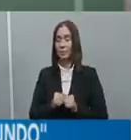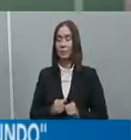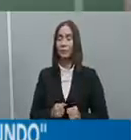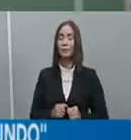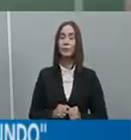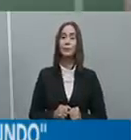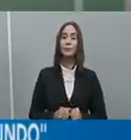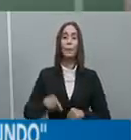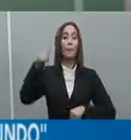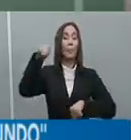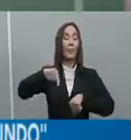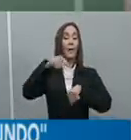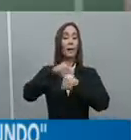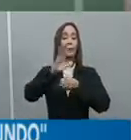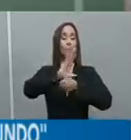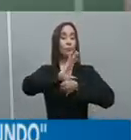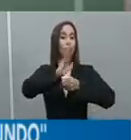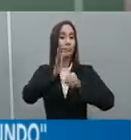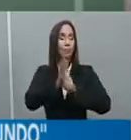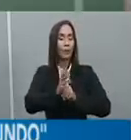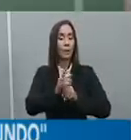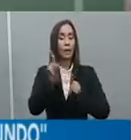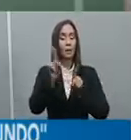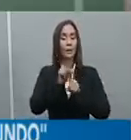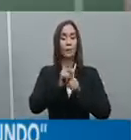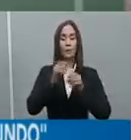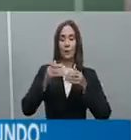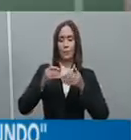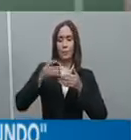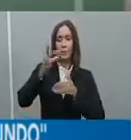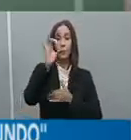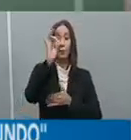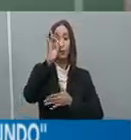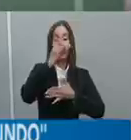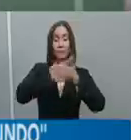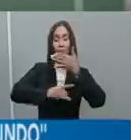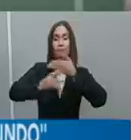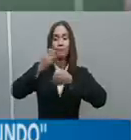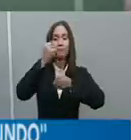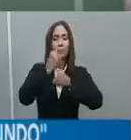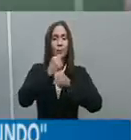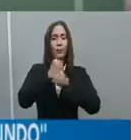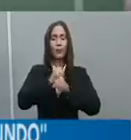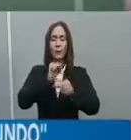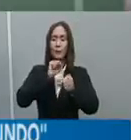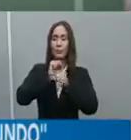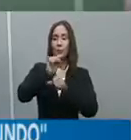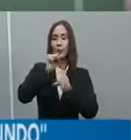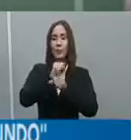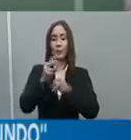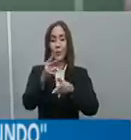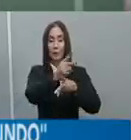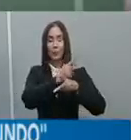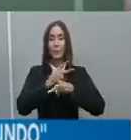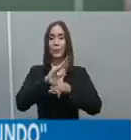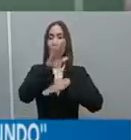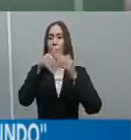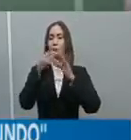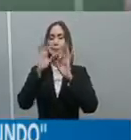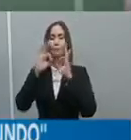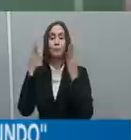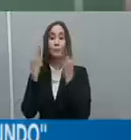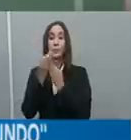esta crisis, como a lo largo de los 8 años, hemos trabajado para cuidar de las familias dominicanas, para proteger su